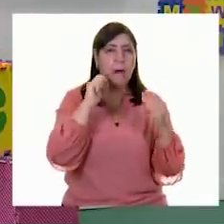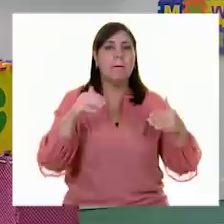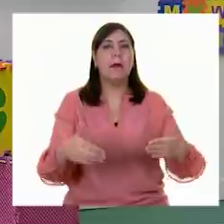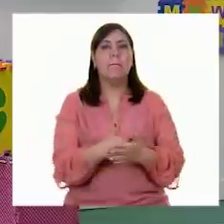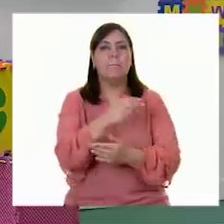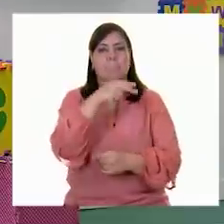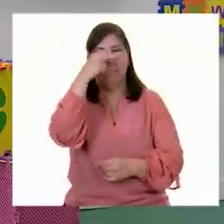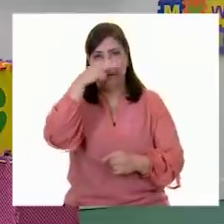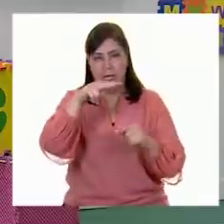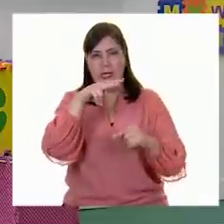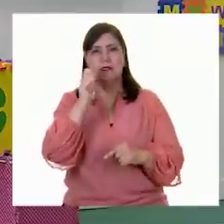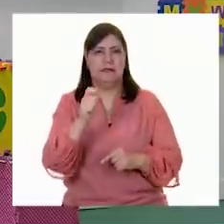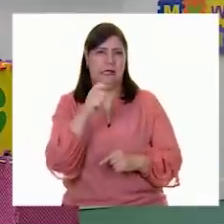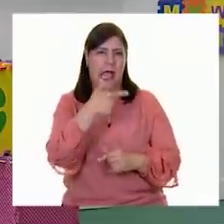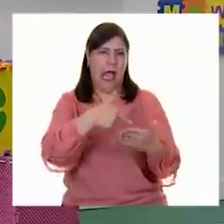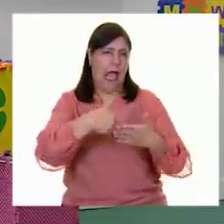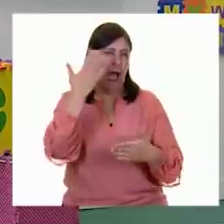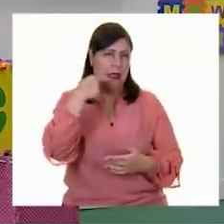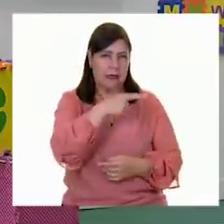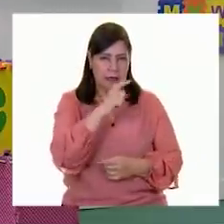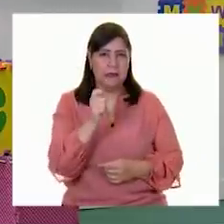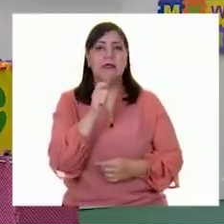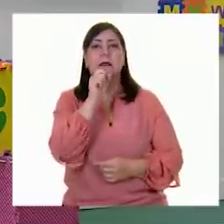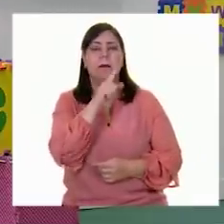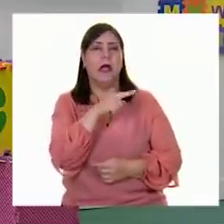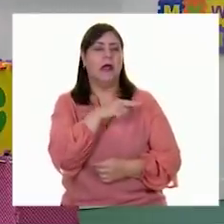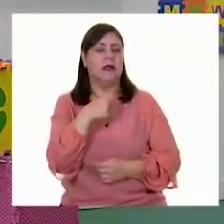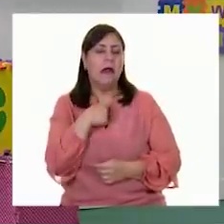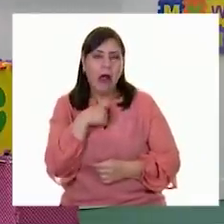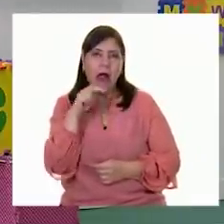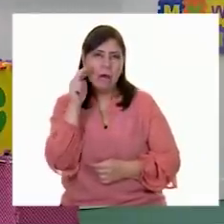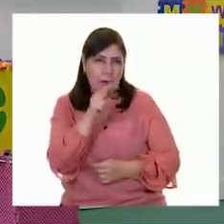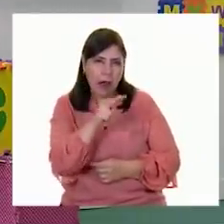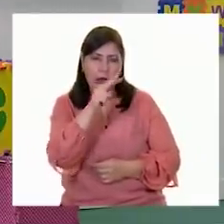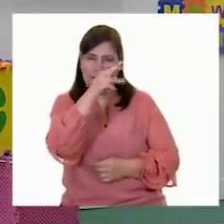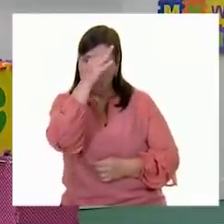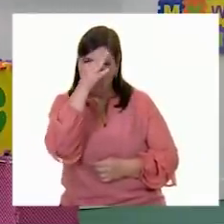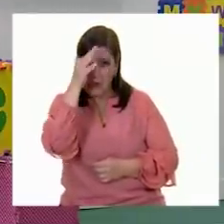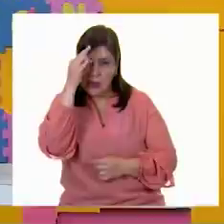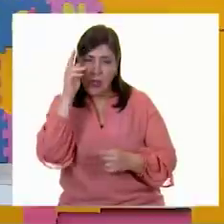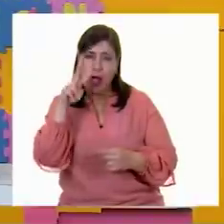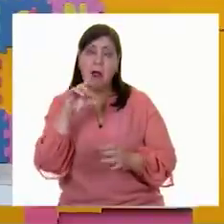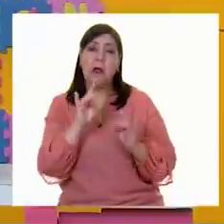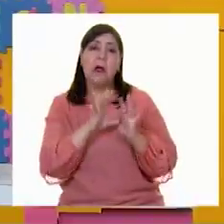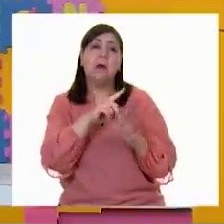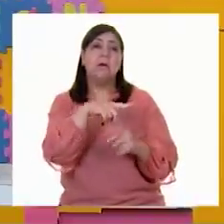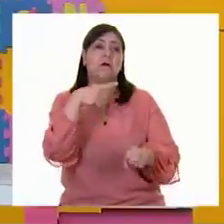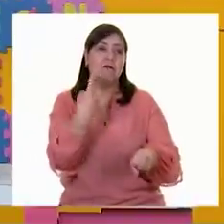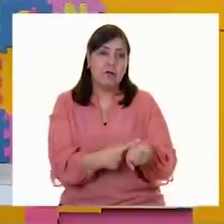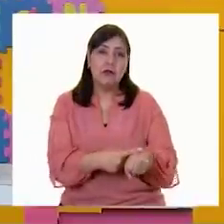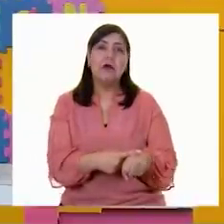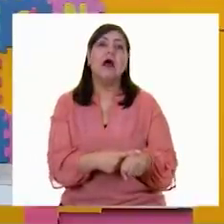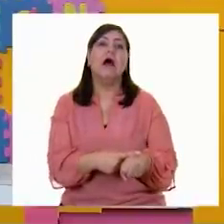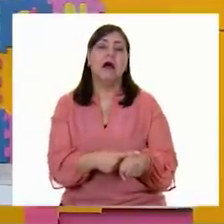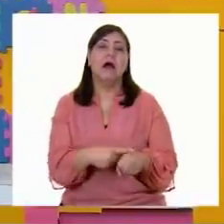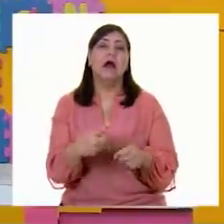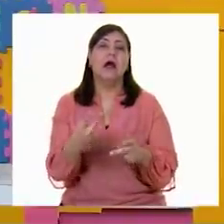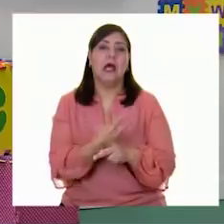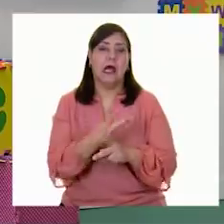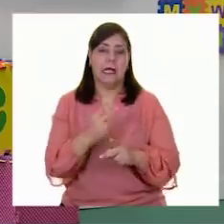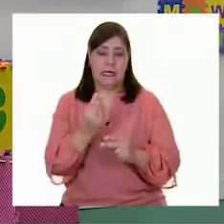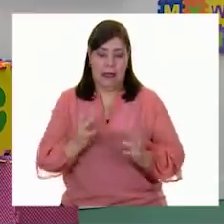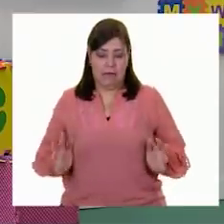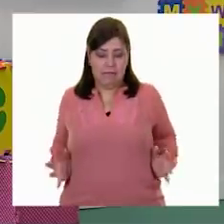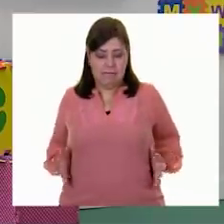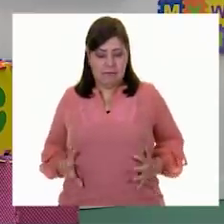Y una de las cosas que más llama mi atención es que por su enfermedad tenía que usar un corsé